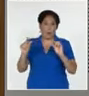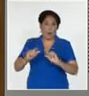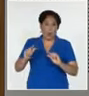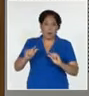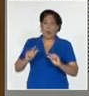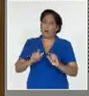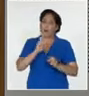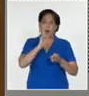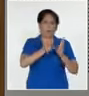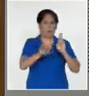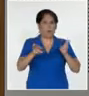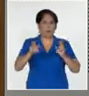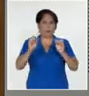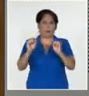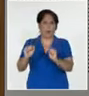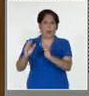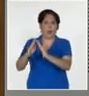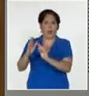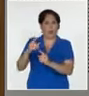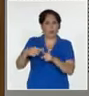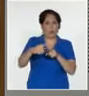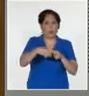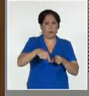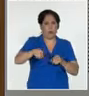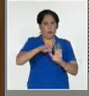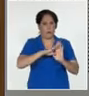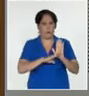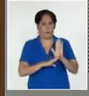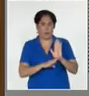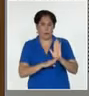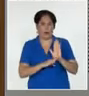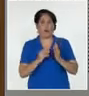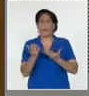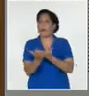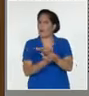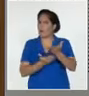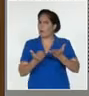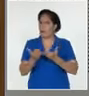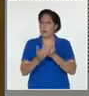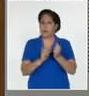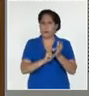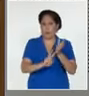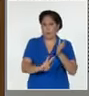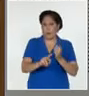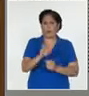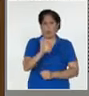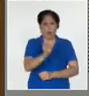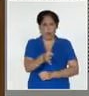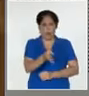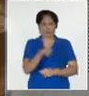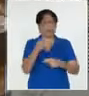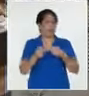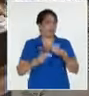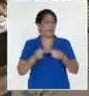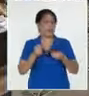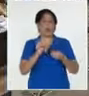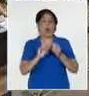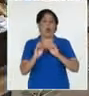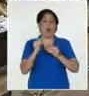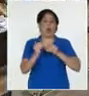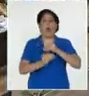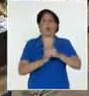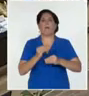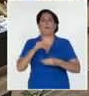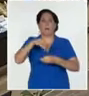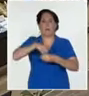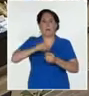decididos esta situación. Las mismas se han compartido con las direcciones de las provincias que han realizado sus ajustes y además